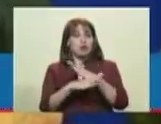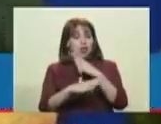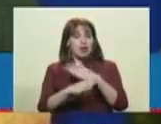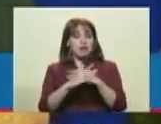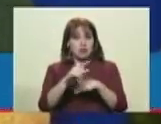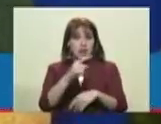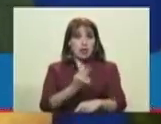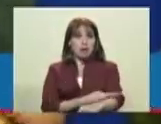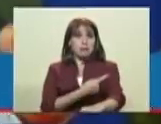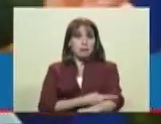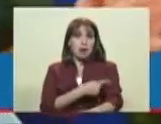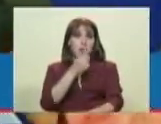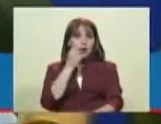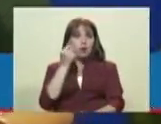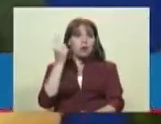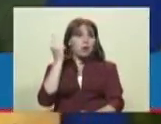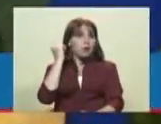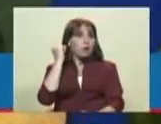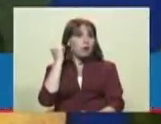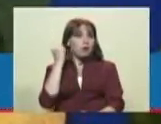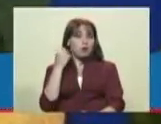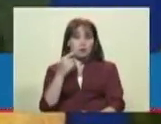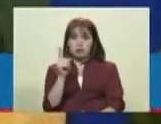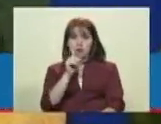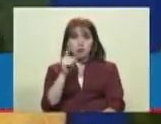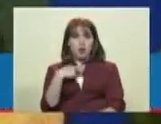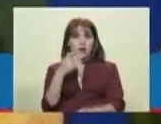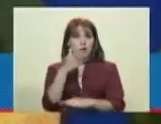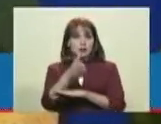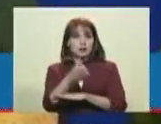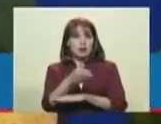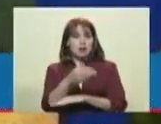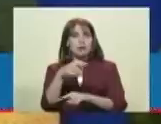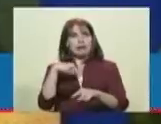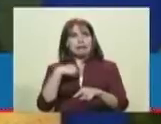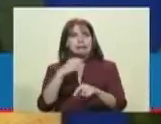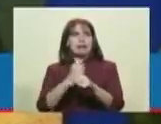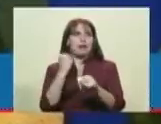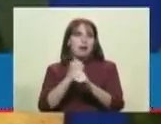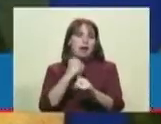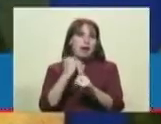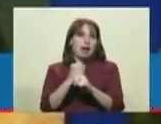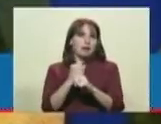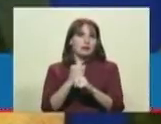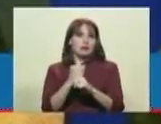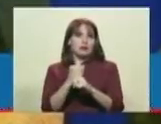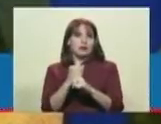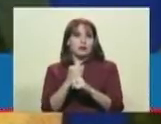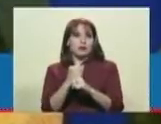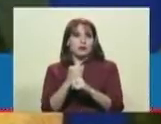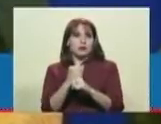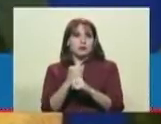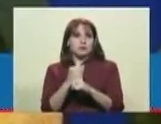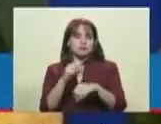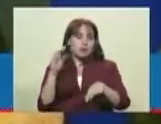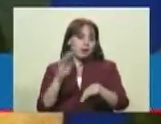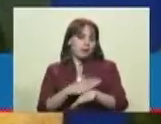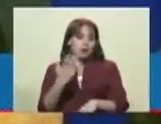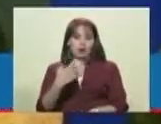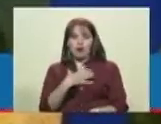todavía hermano que no ha acudido el centro de votación porque tuvo que trabajar el día de hoy, porque no